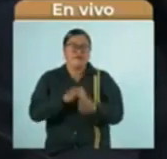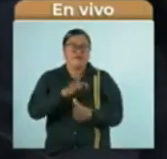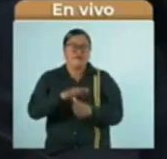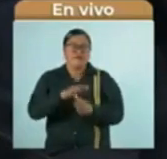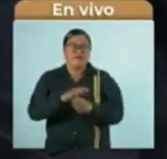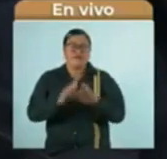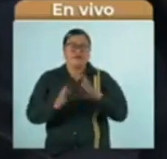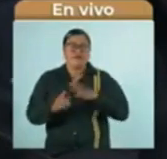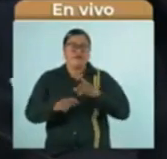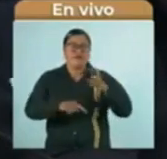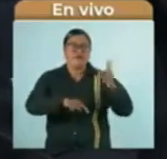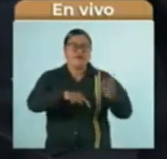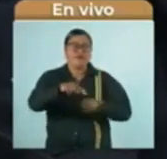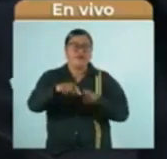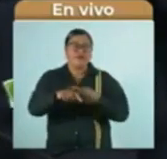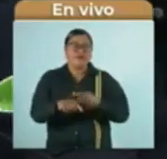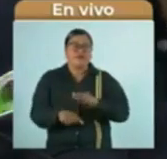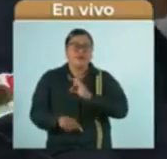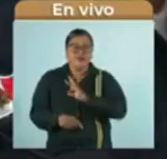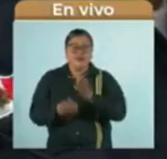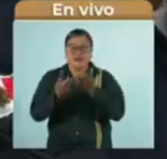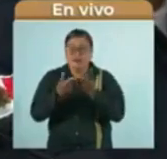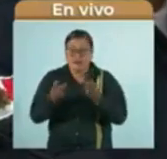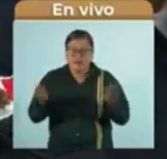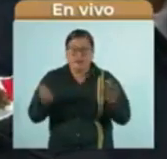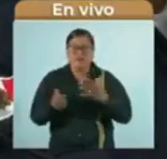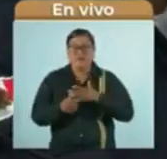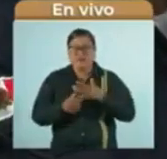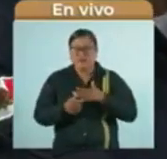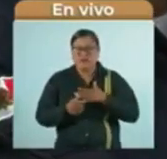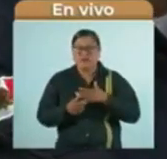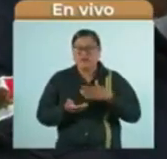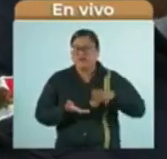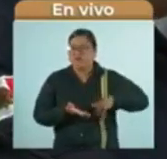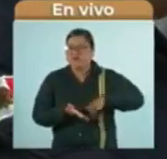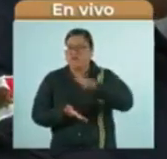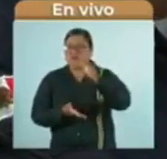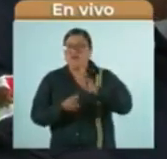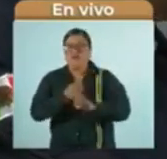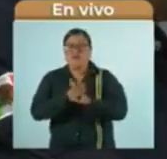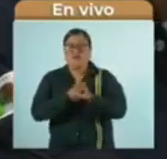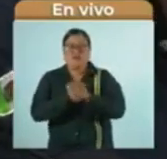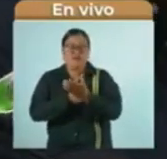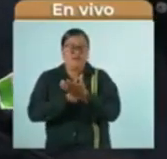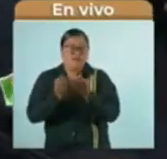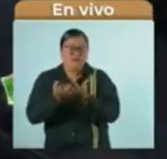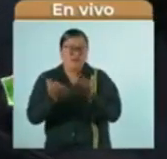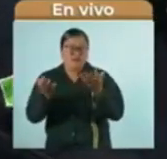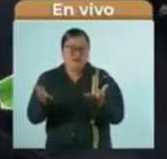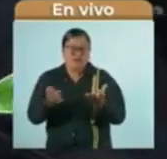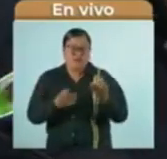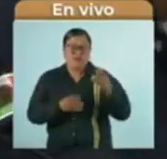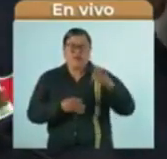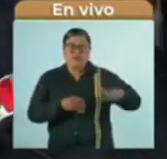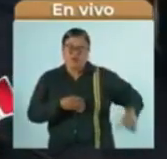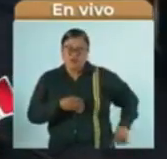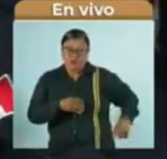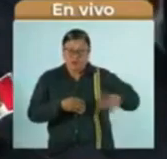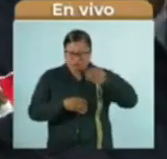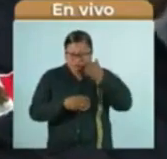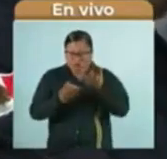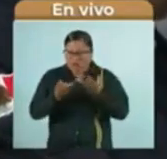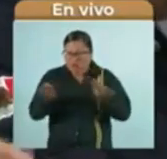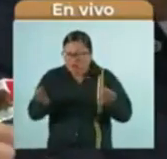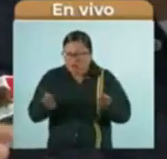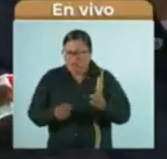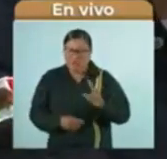el desplazamiento se puede resolver a nosotros nos expulsaron por un conflicto Agrario Y si el gobierno quiere lo resuelve